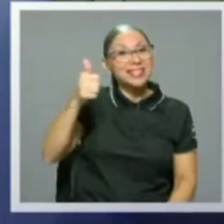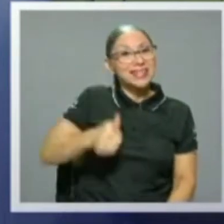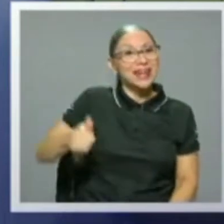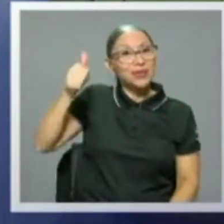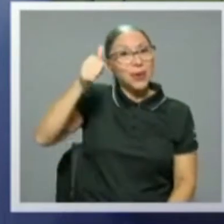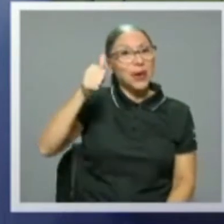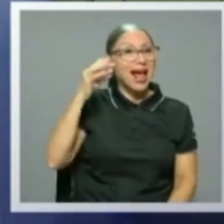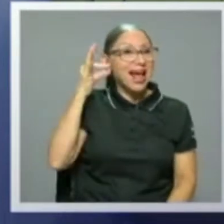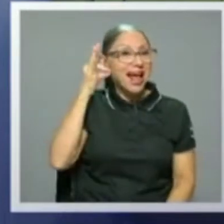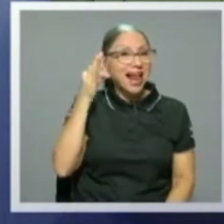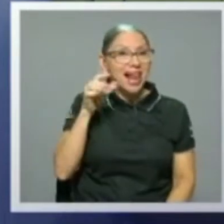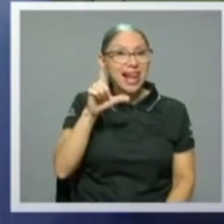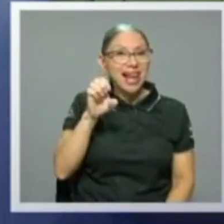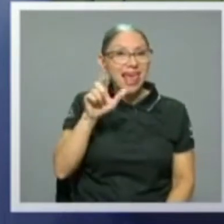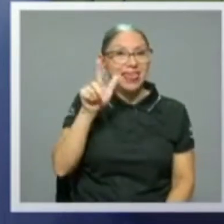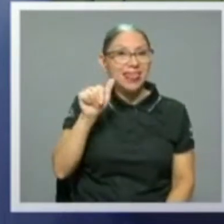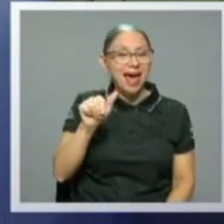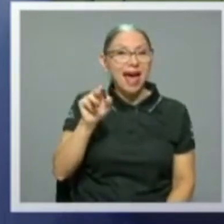ellos